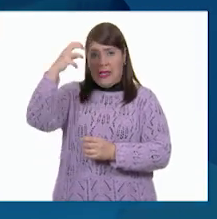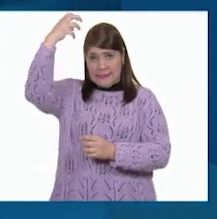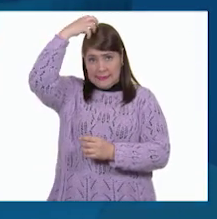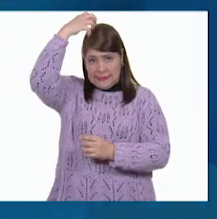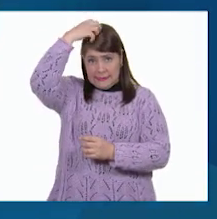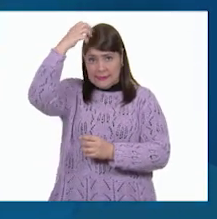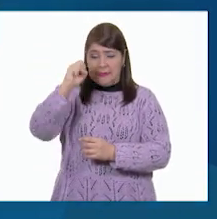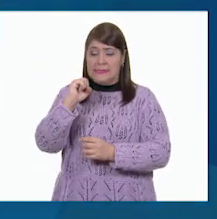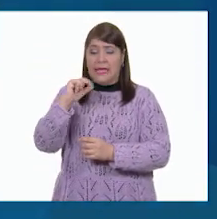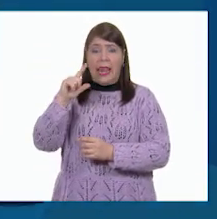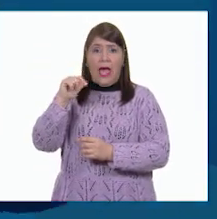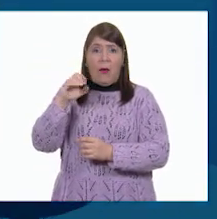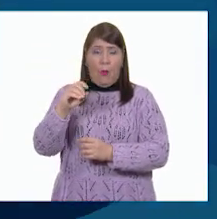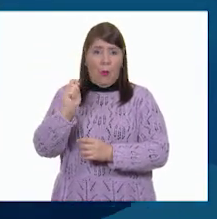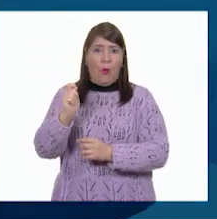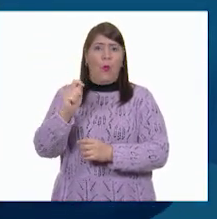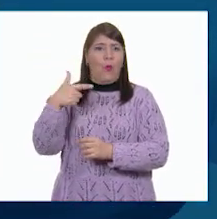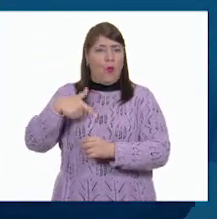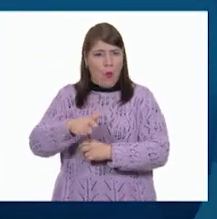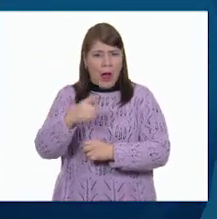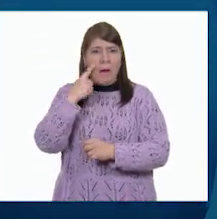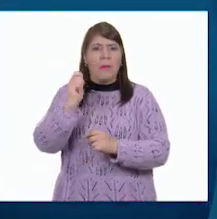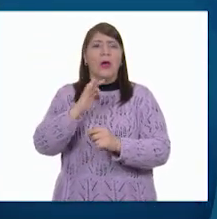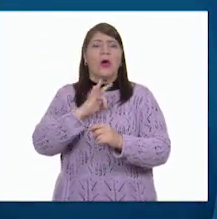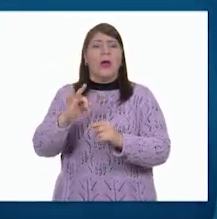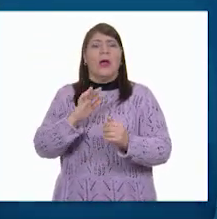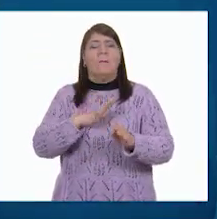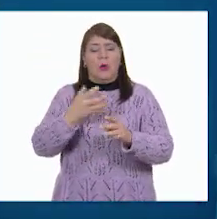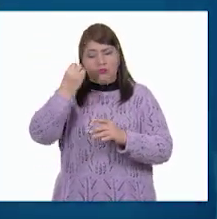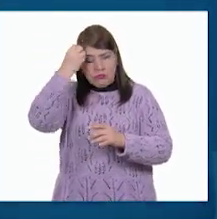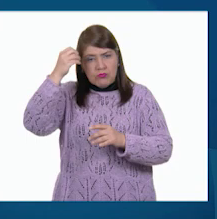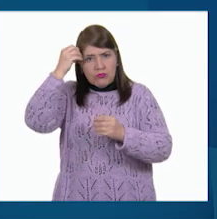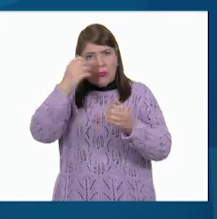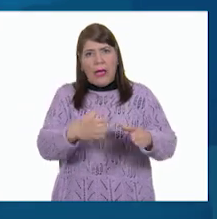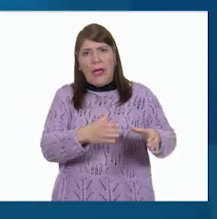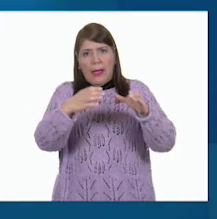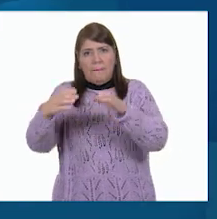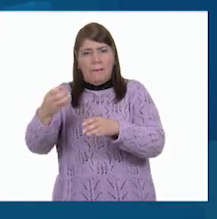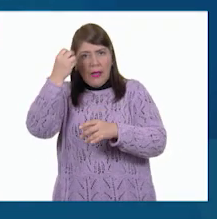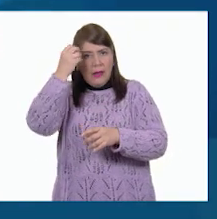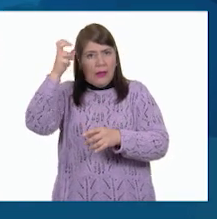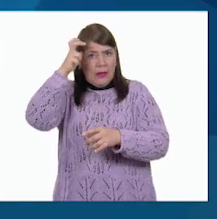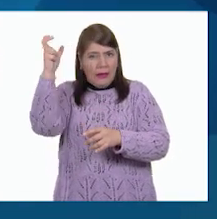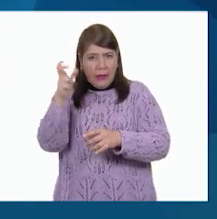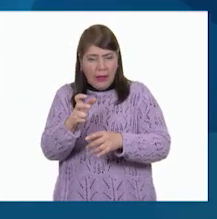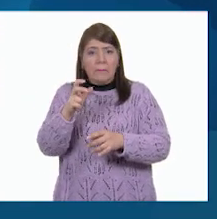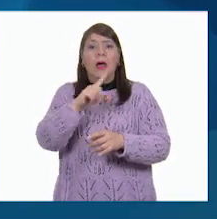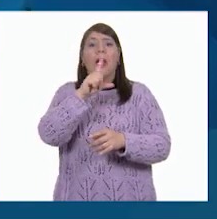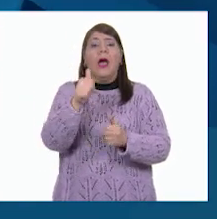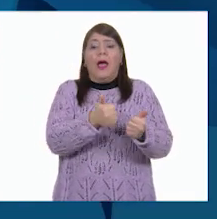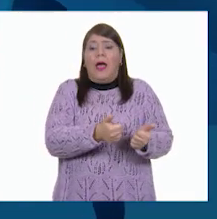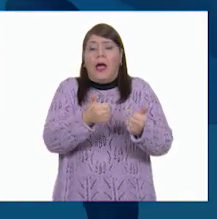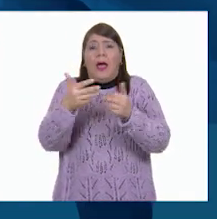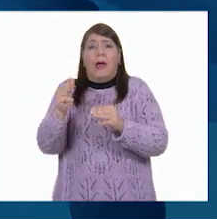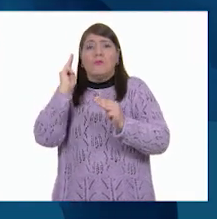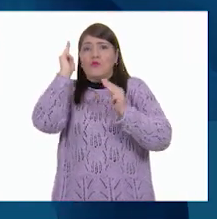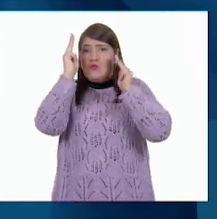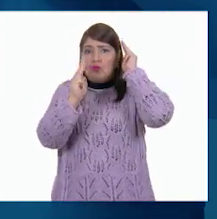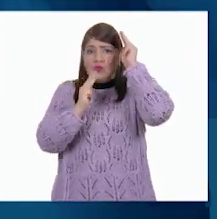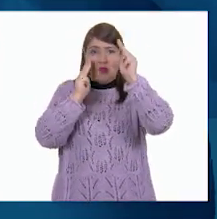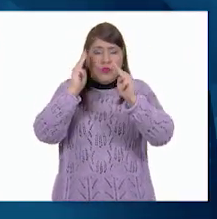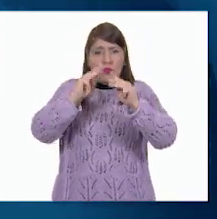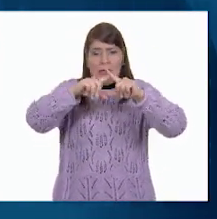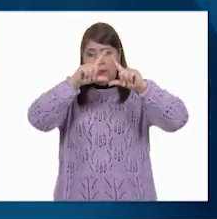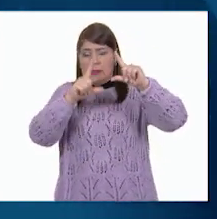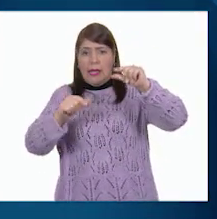a la capital la pila bautismal de Miguel Hidalgo, la cual, en solemne cortejo, fue trasladada al Museo Nacional de